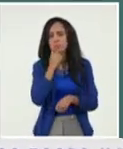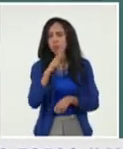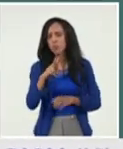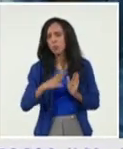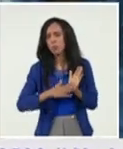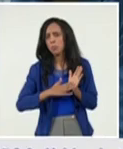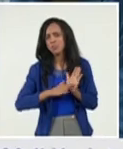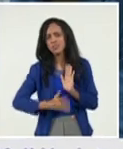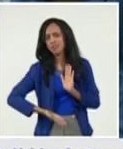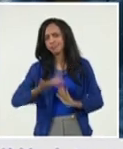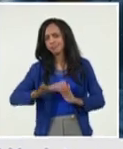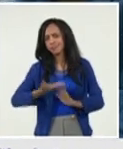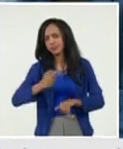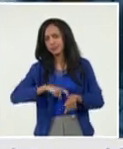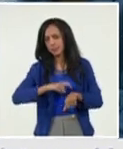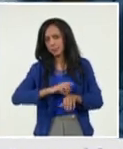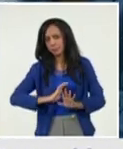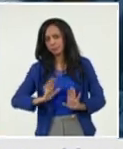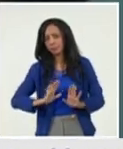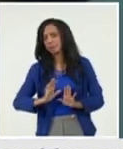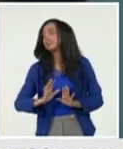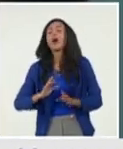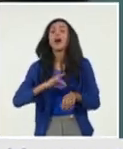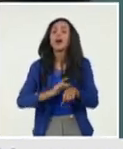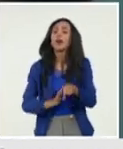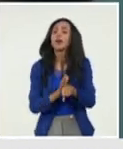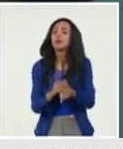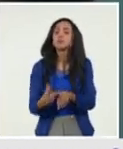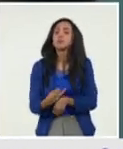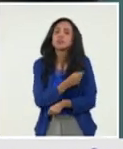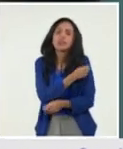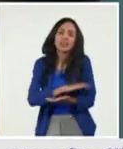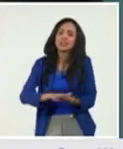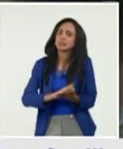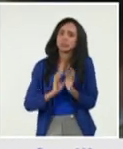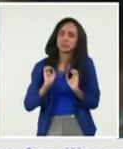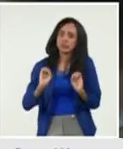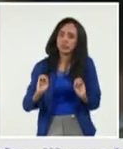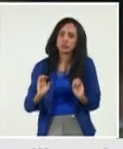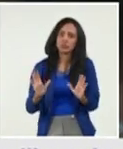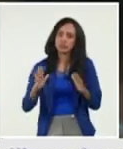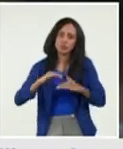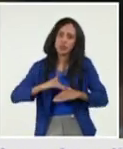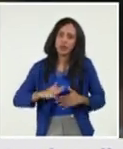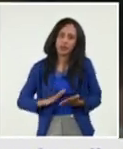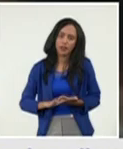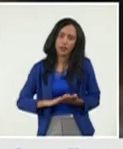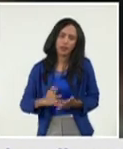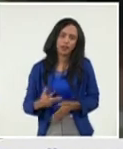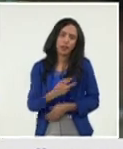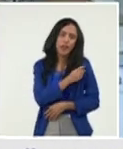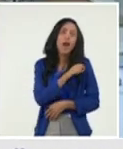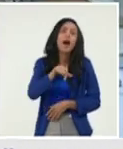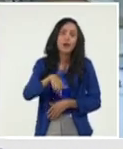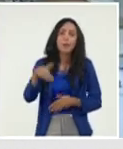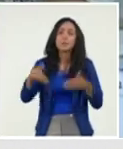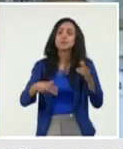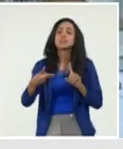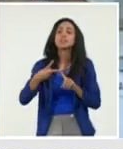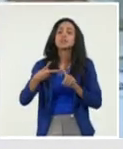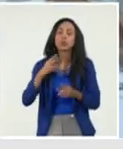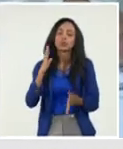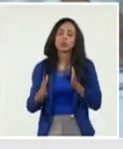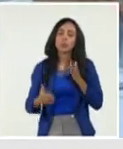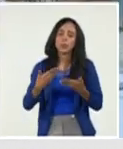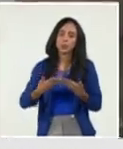que aún así es preciso mantener las medidas epidemiológicas y cumplir con los protocolos establecidos por el ministerio de salud pública